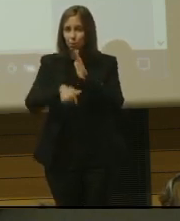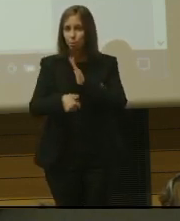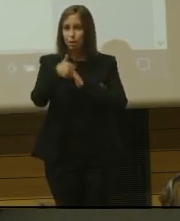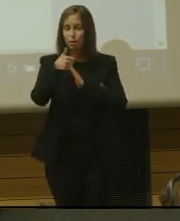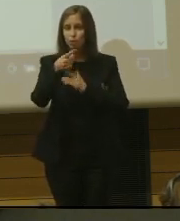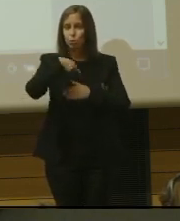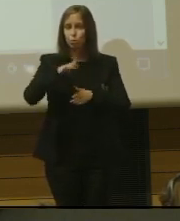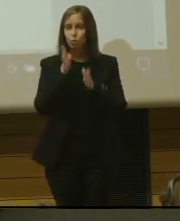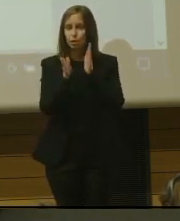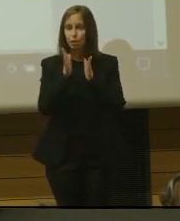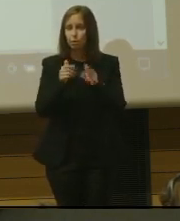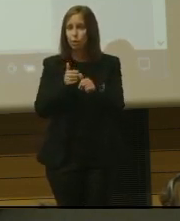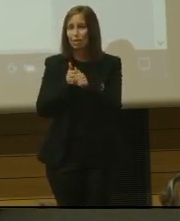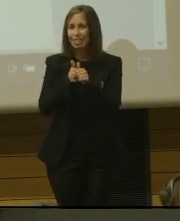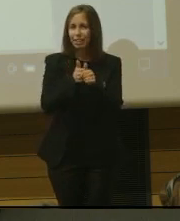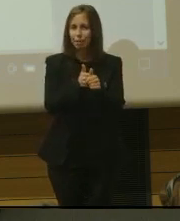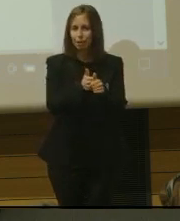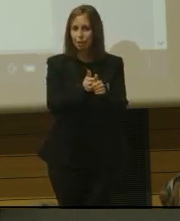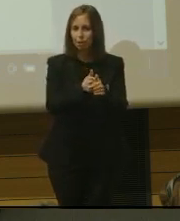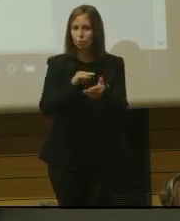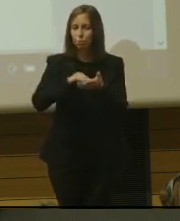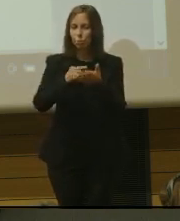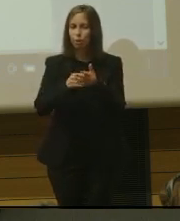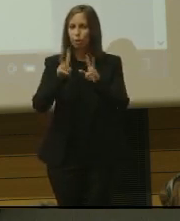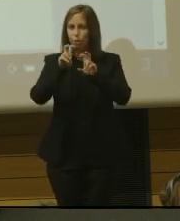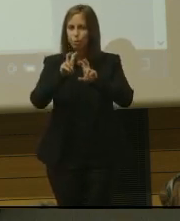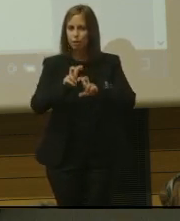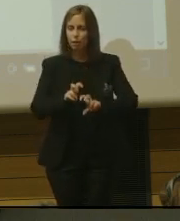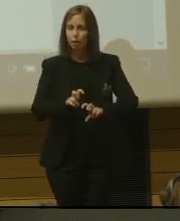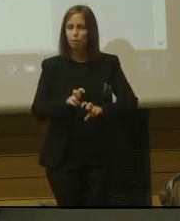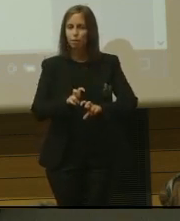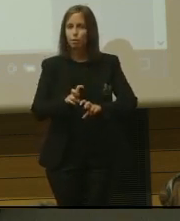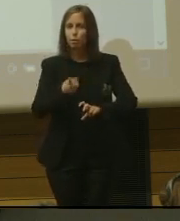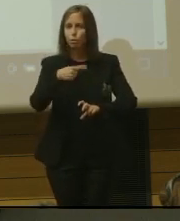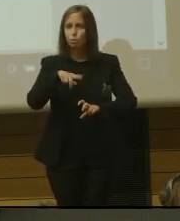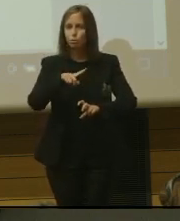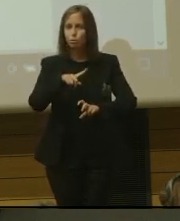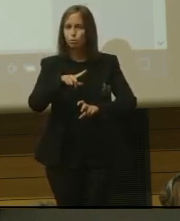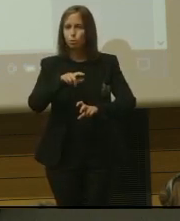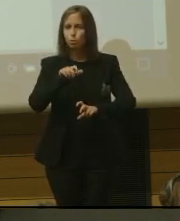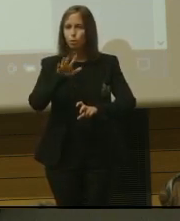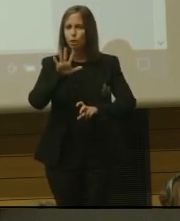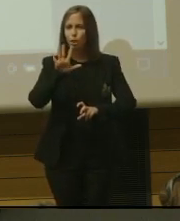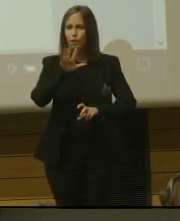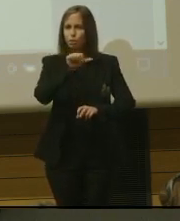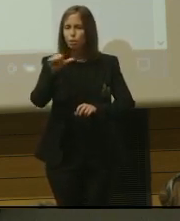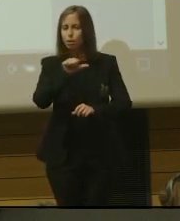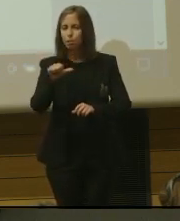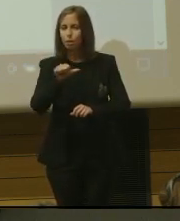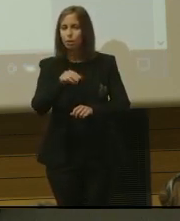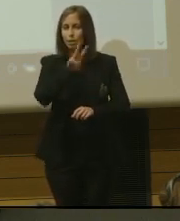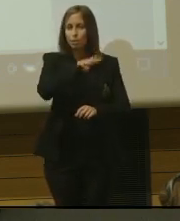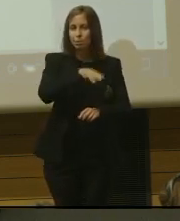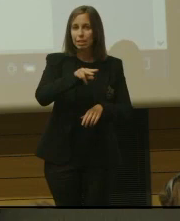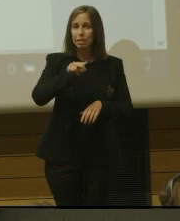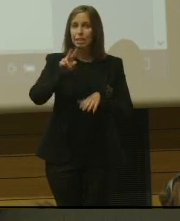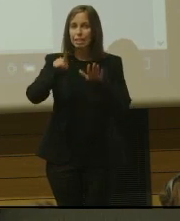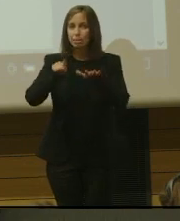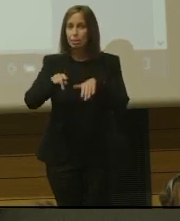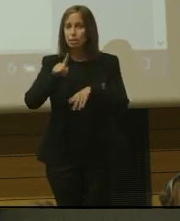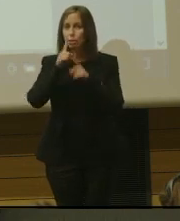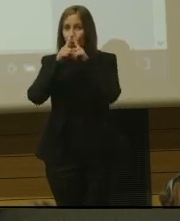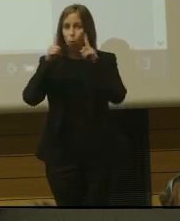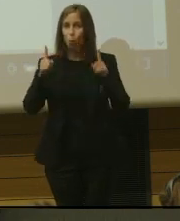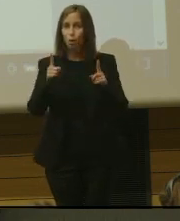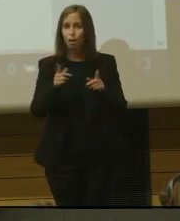tratamiento hacemos seguimientos, ¿no? Es un proyecto de investigación, hacemos 5 semanas de tratamiento y seguimientos al mes, a los 3, a los 6 y a los 12. Nos